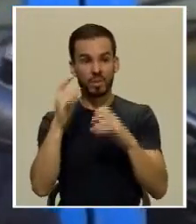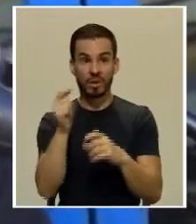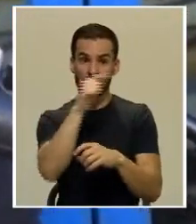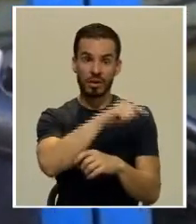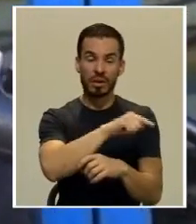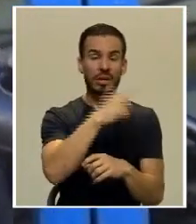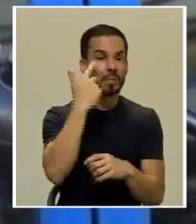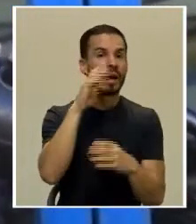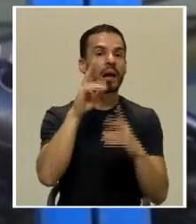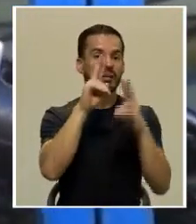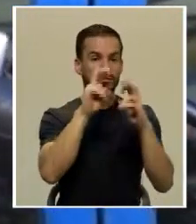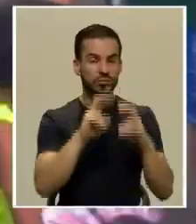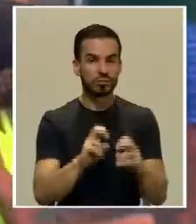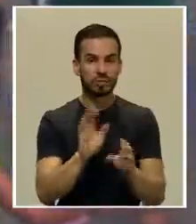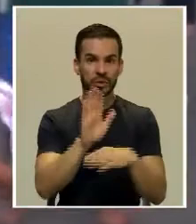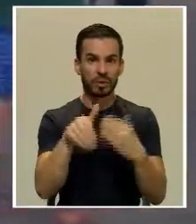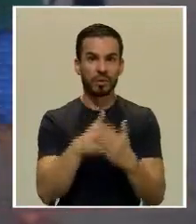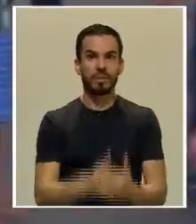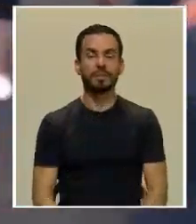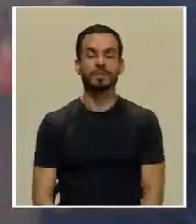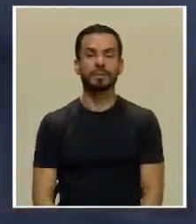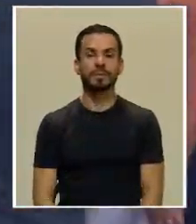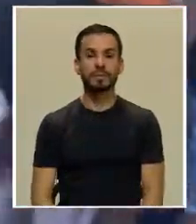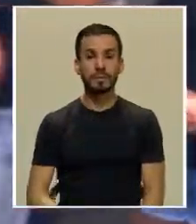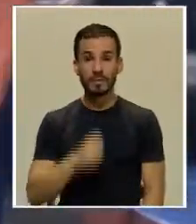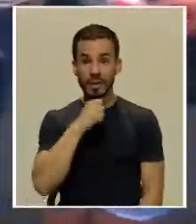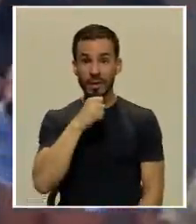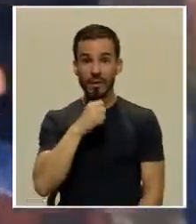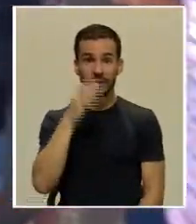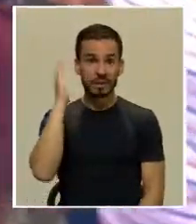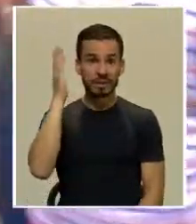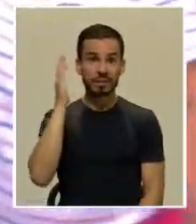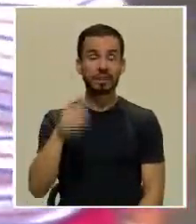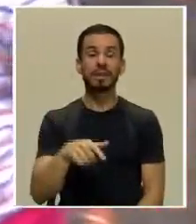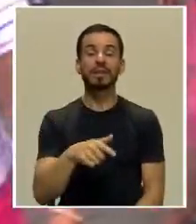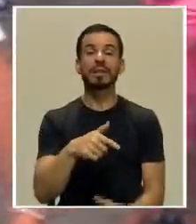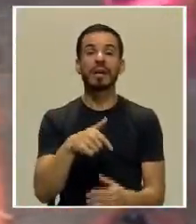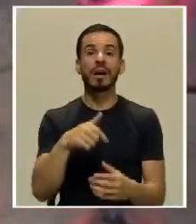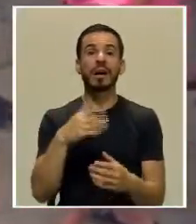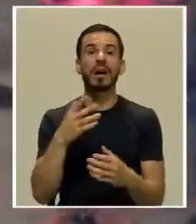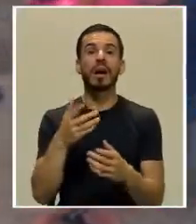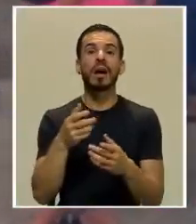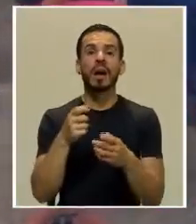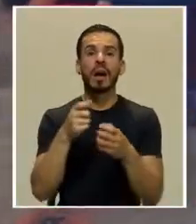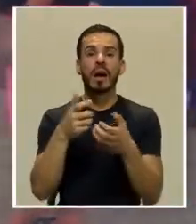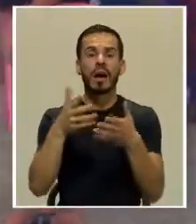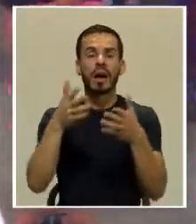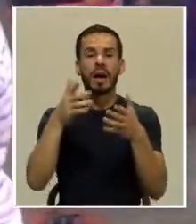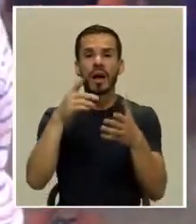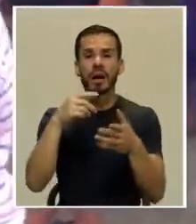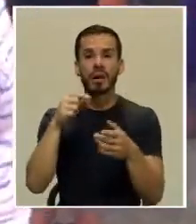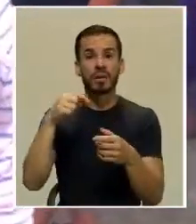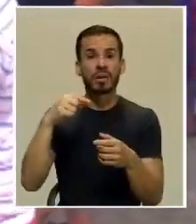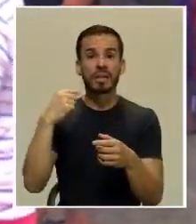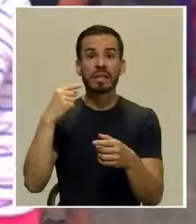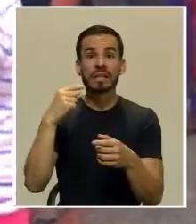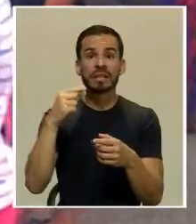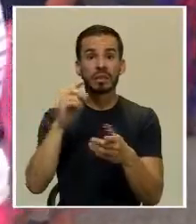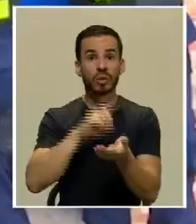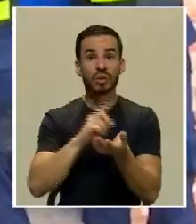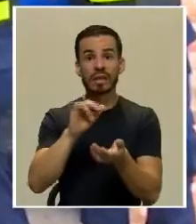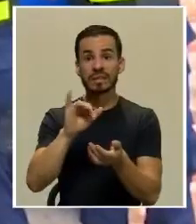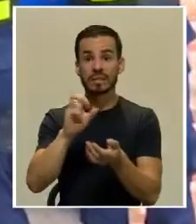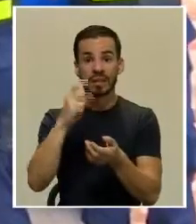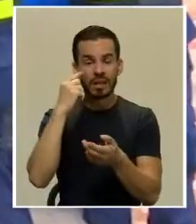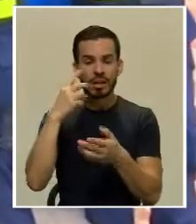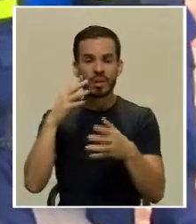para realizarle las pruebas necesarias. En la conferencia de prensa de las autoridades, la doctora Giselle Guzmán cuestionó este tipo de movimientos